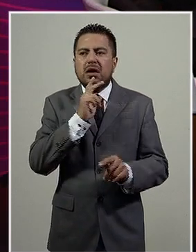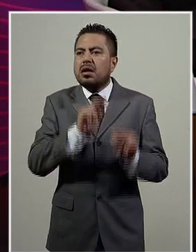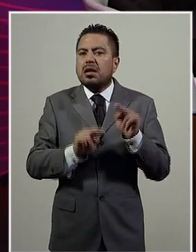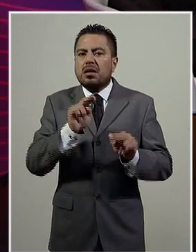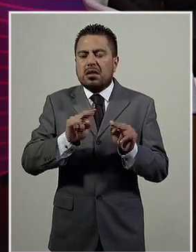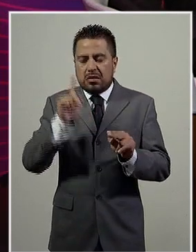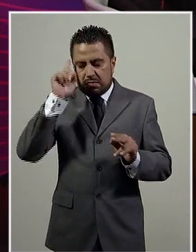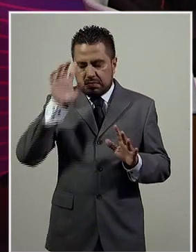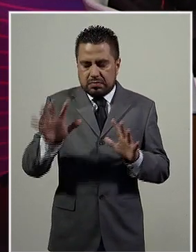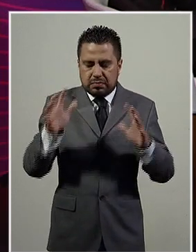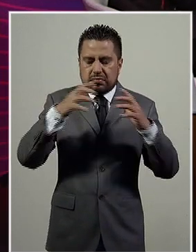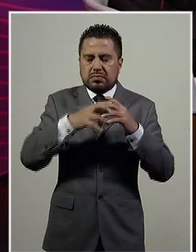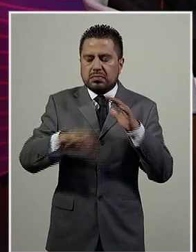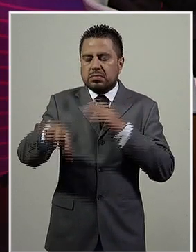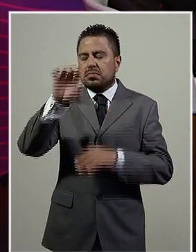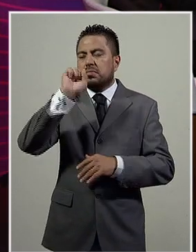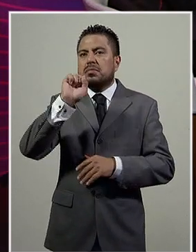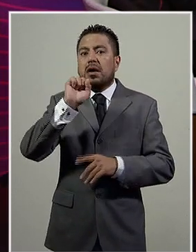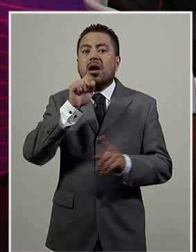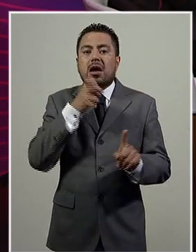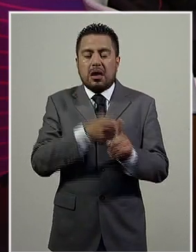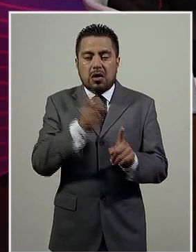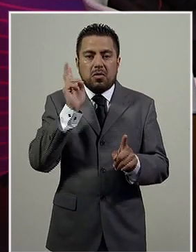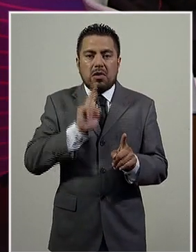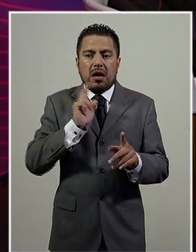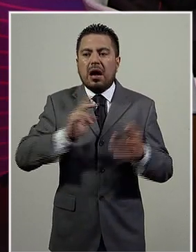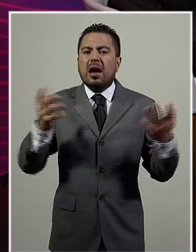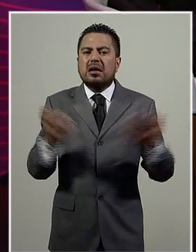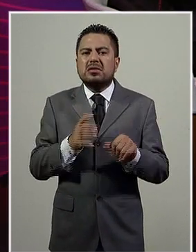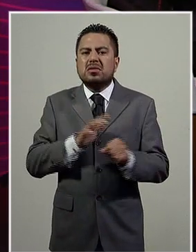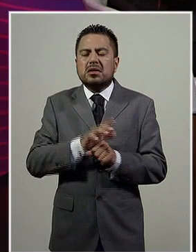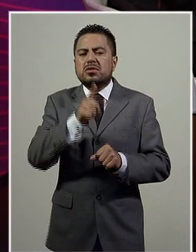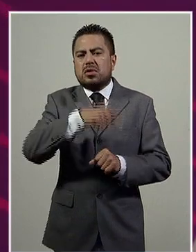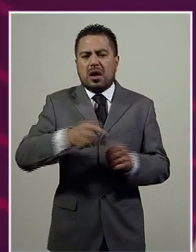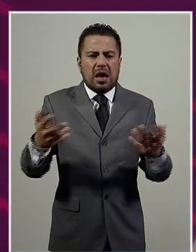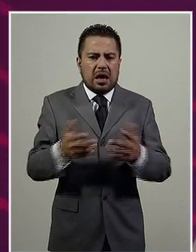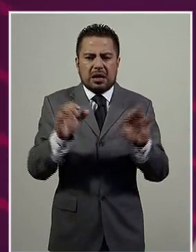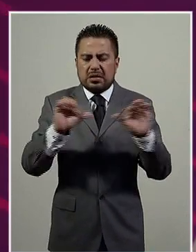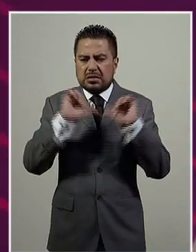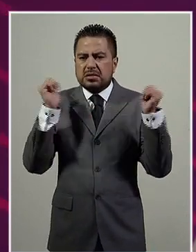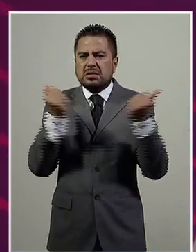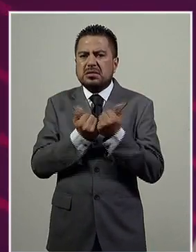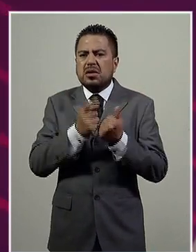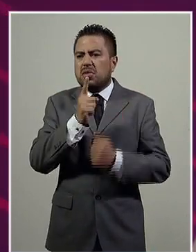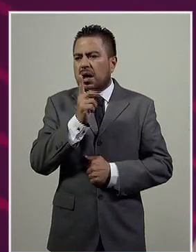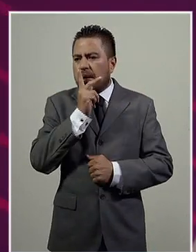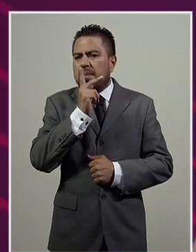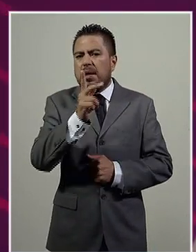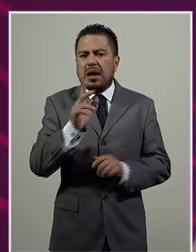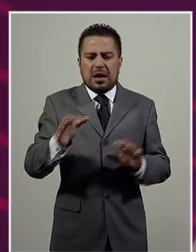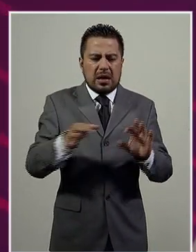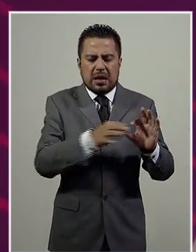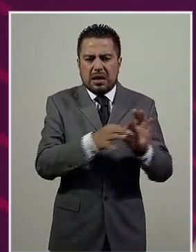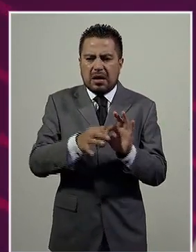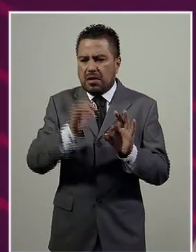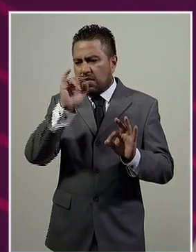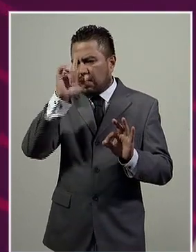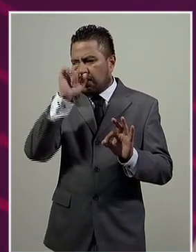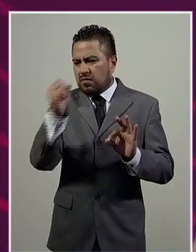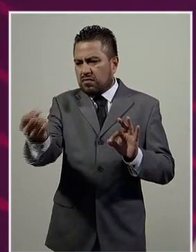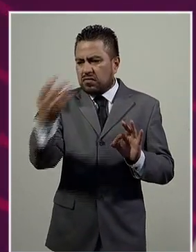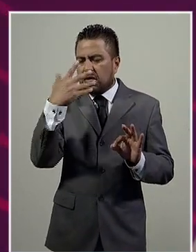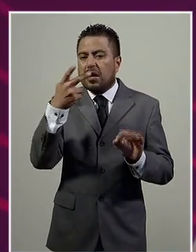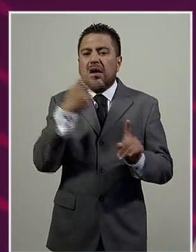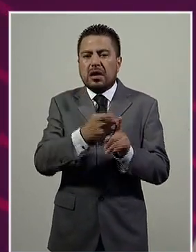del subconsciente. Entonces, en esta prueba lo que hacen es que tú hagas asociaciones entre una palabra y una fotografía, ¿no? Y en